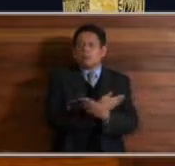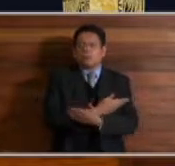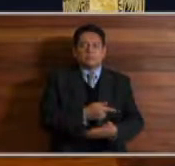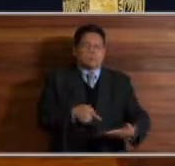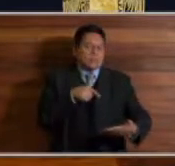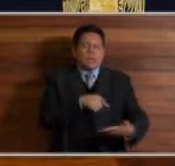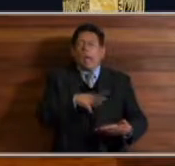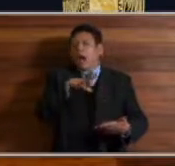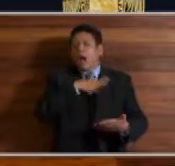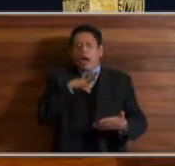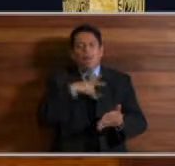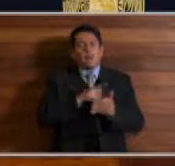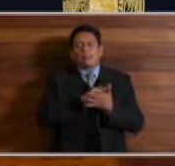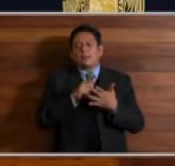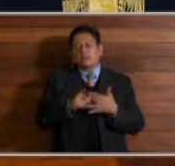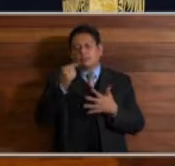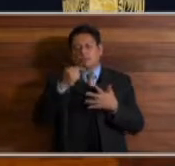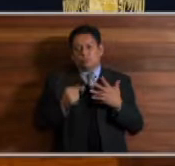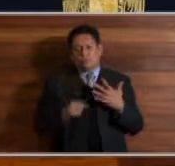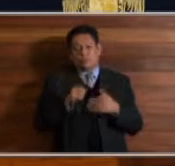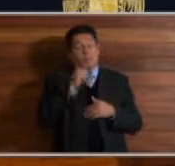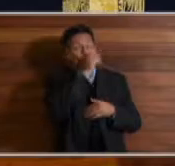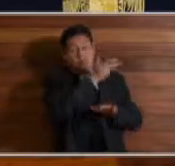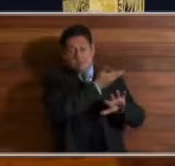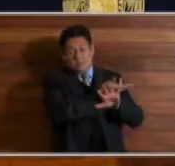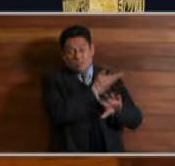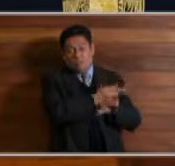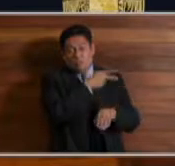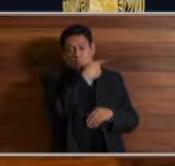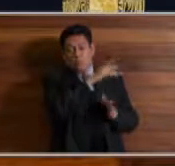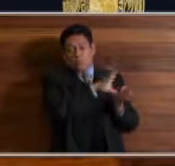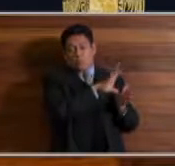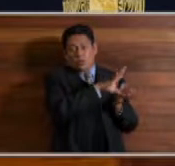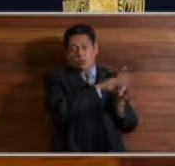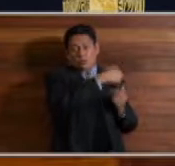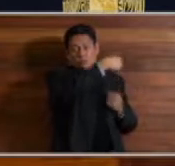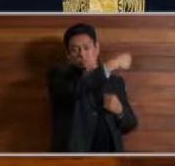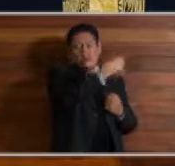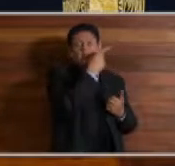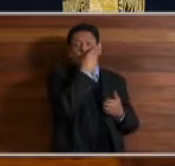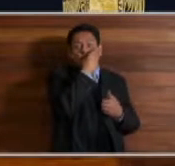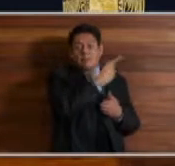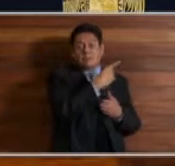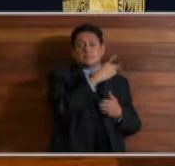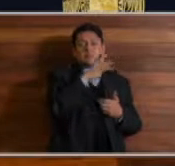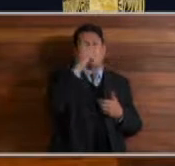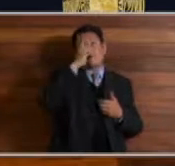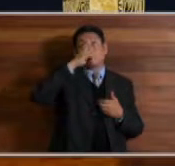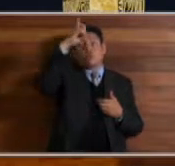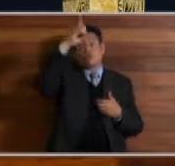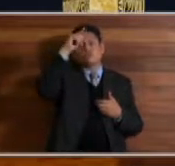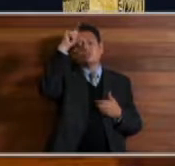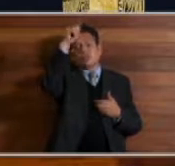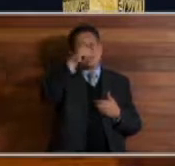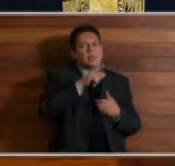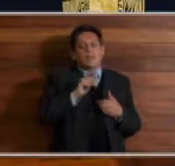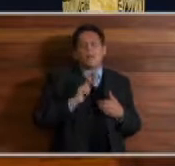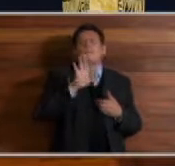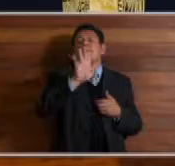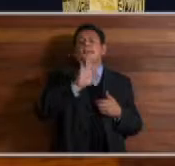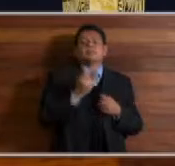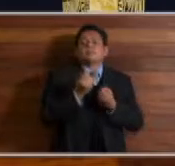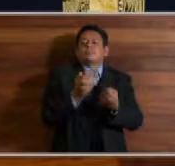de los Estados Unidos, de la Independencia, se dice el Creador, ¿no? El Hecho Supremo nos da estos